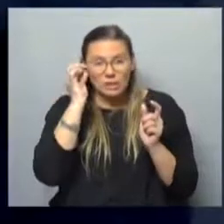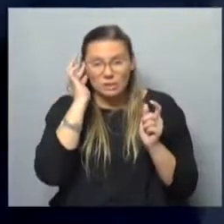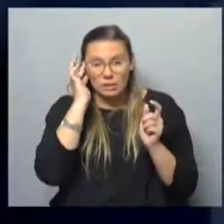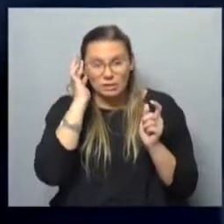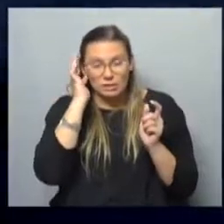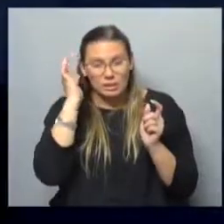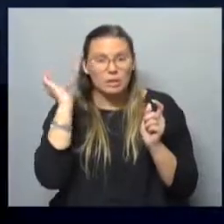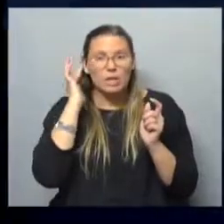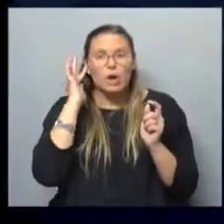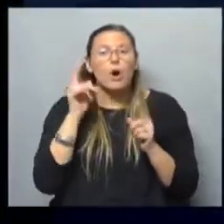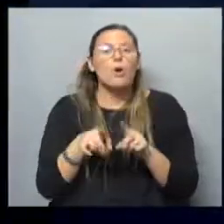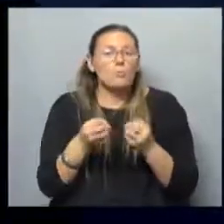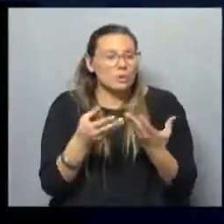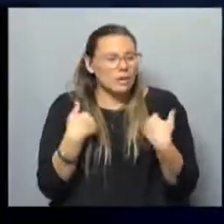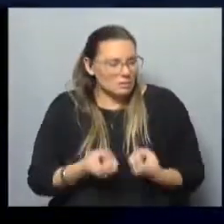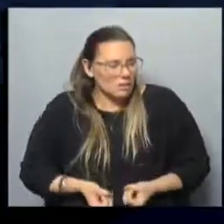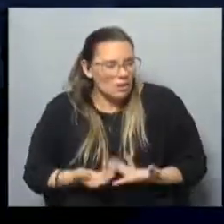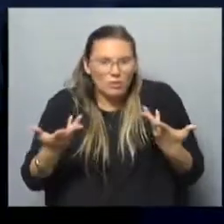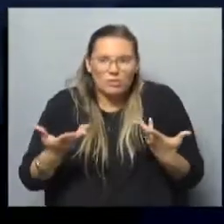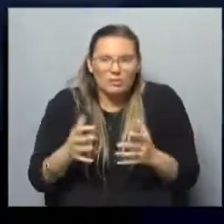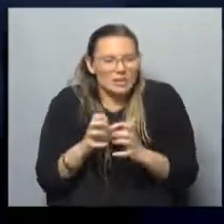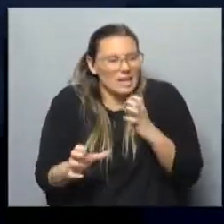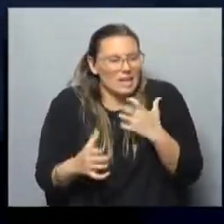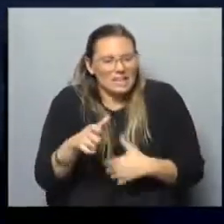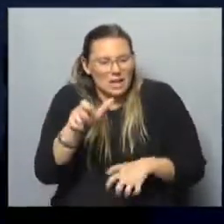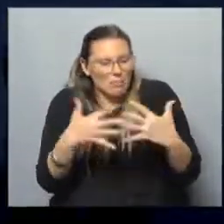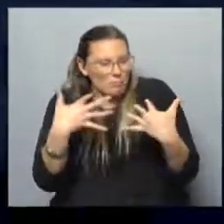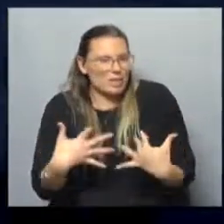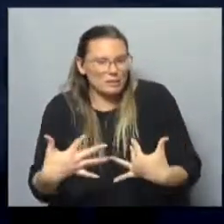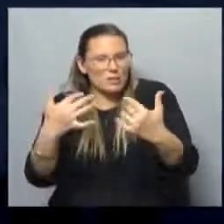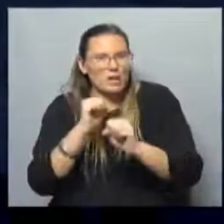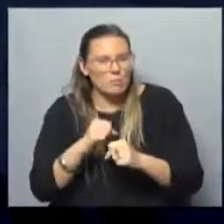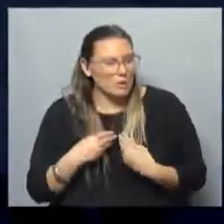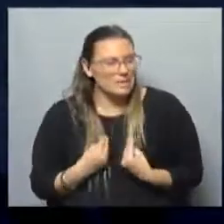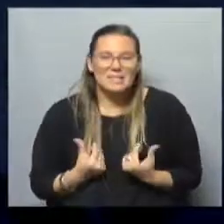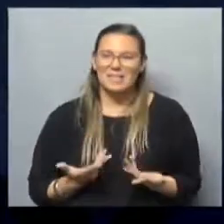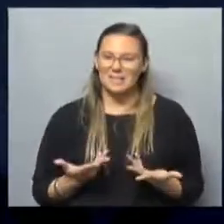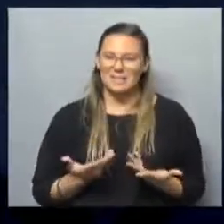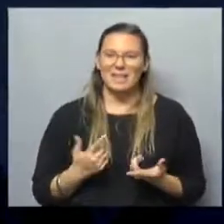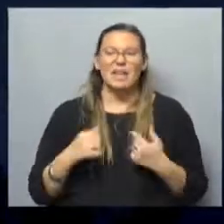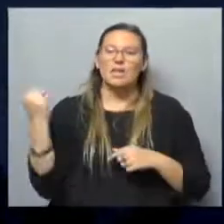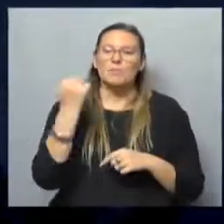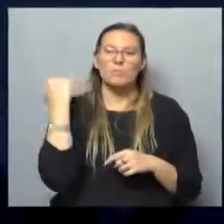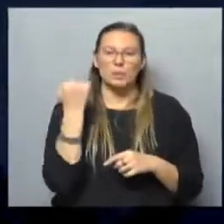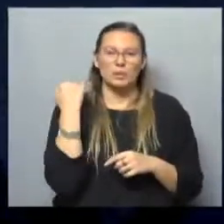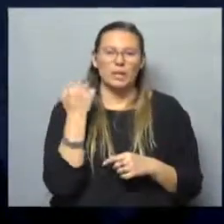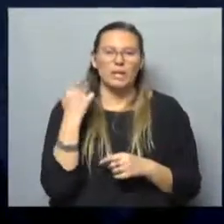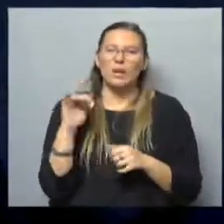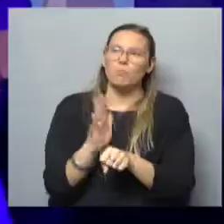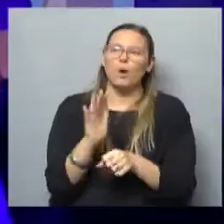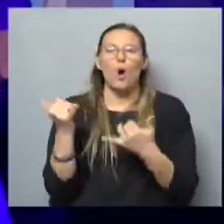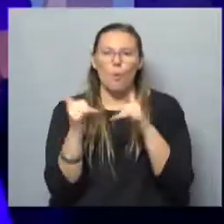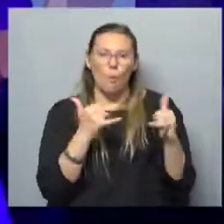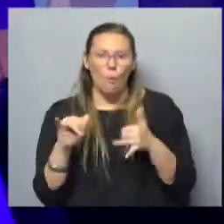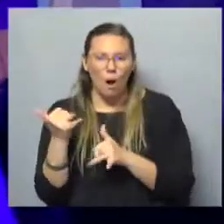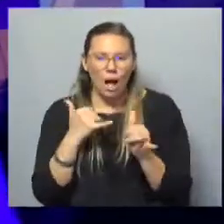Porque eso es algo que se contagia, que se percibe, es una energía que el público del otro lado la puede recibir. Entonces es muy importante que ellas estén jugando todo el